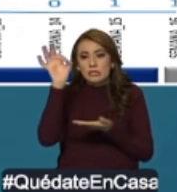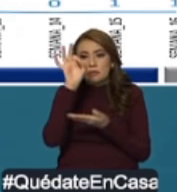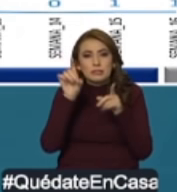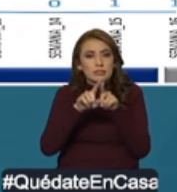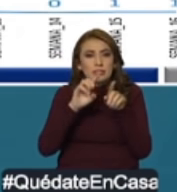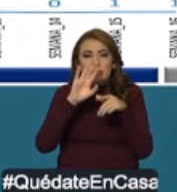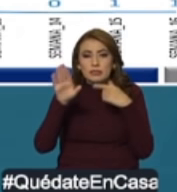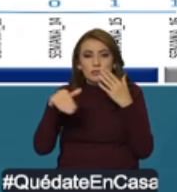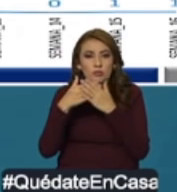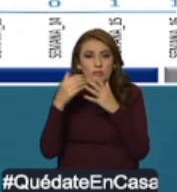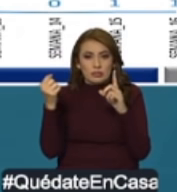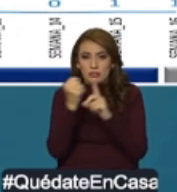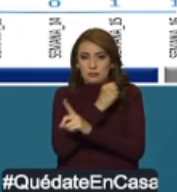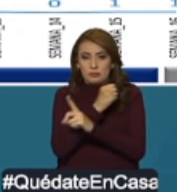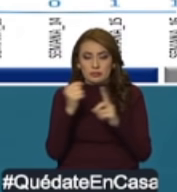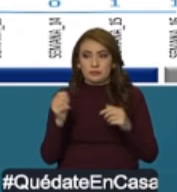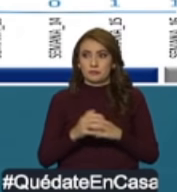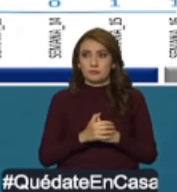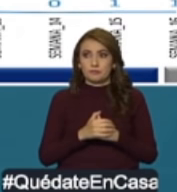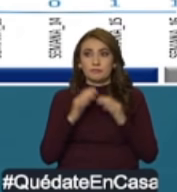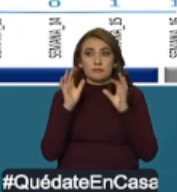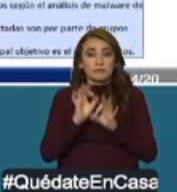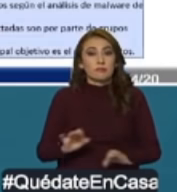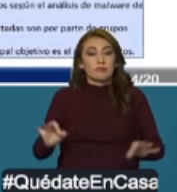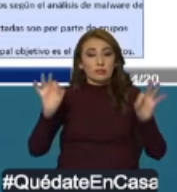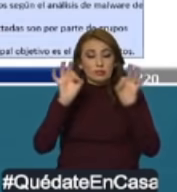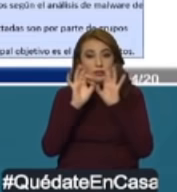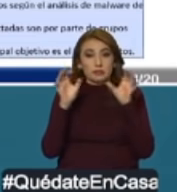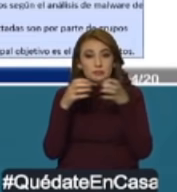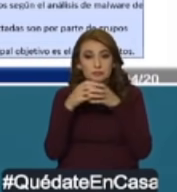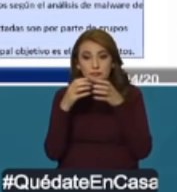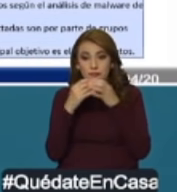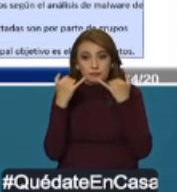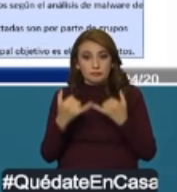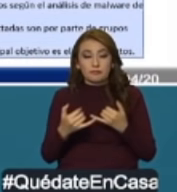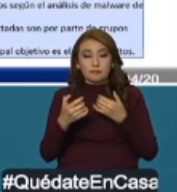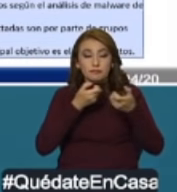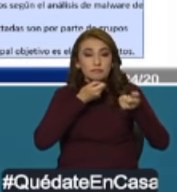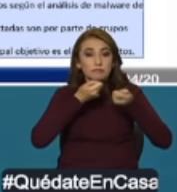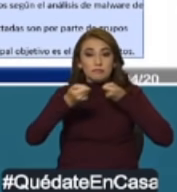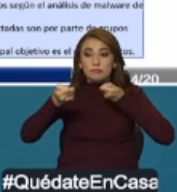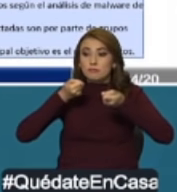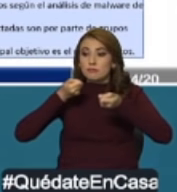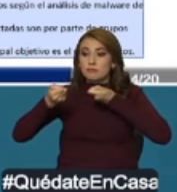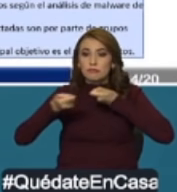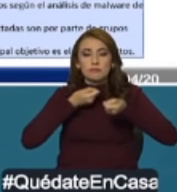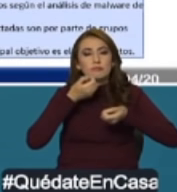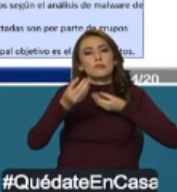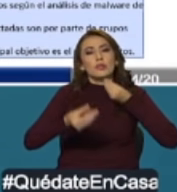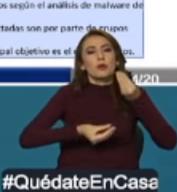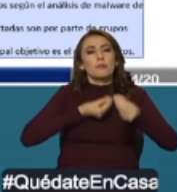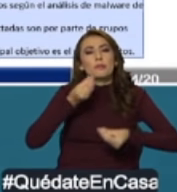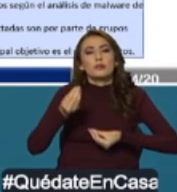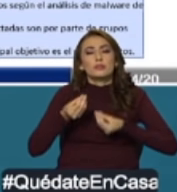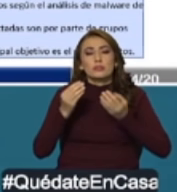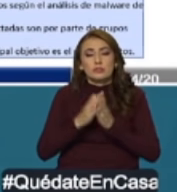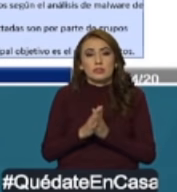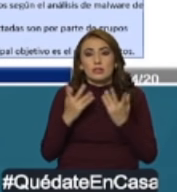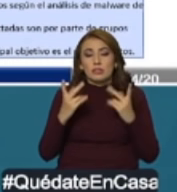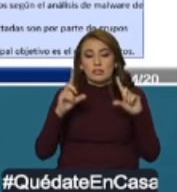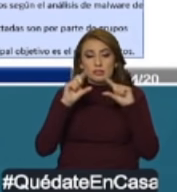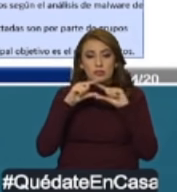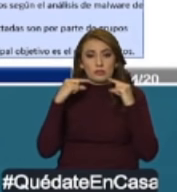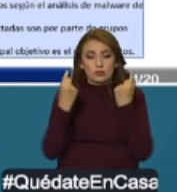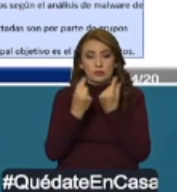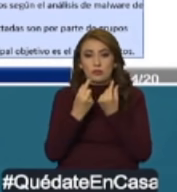acciones importantes. Y estas acciones las estamos monitoreando también con las unidades especializadas, tanto